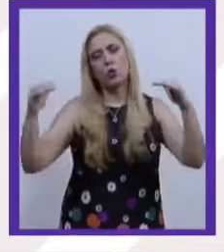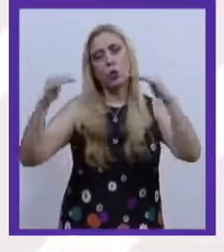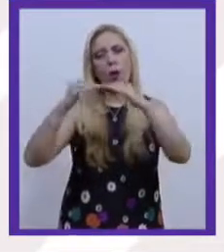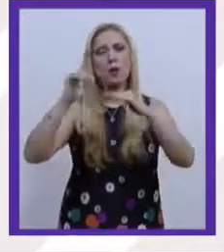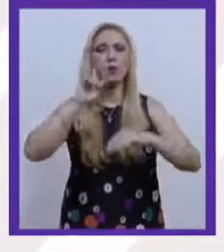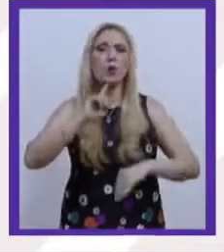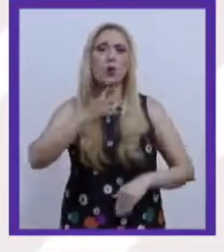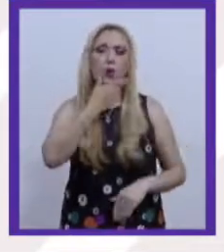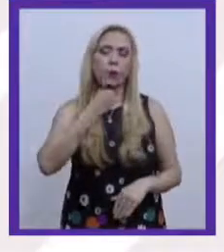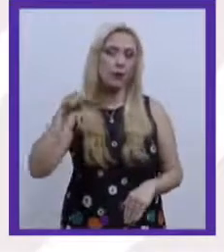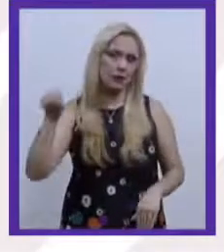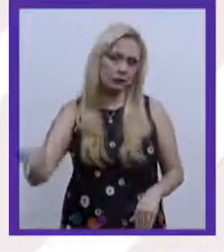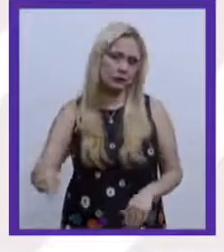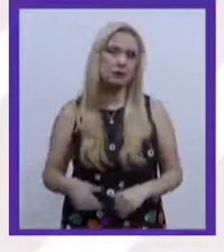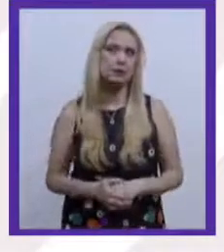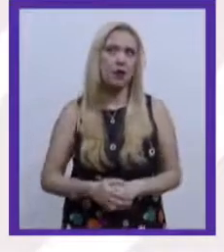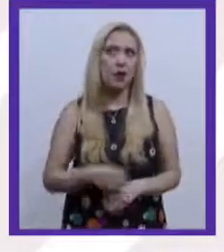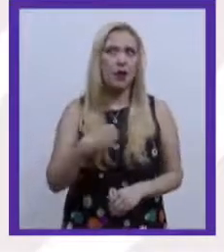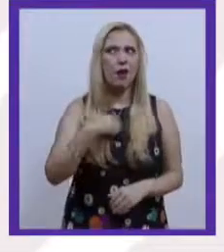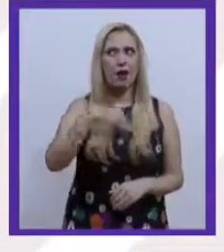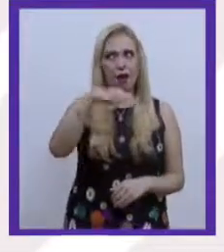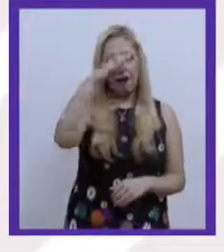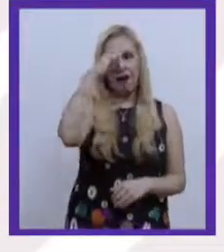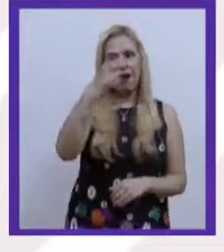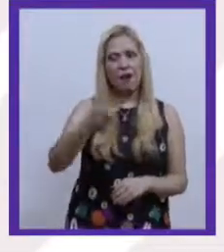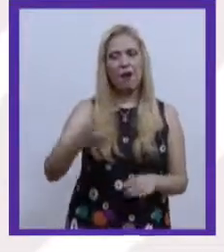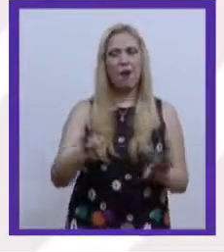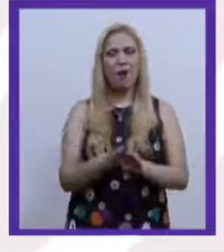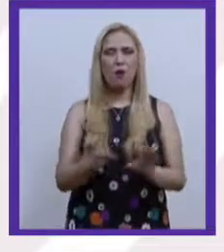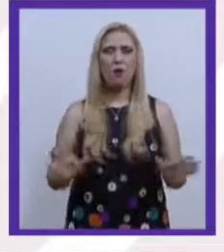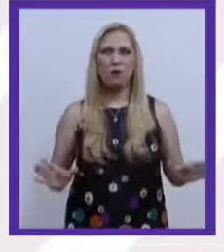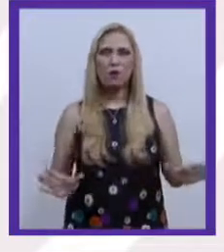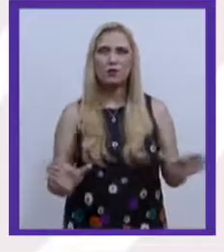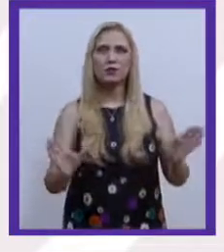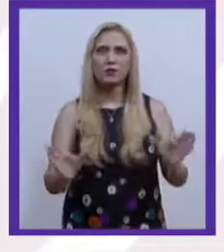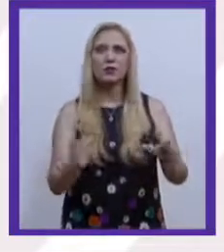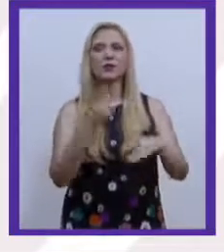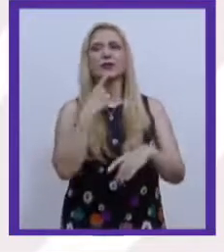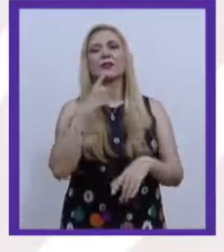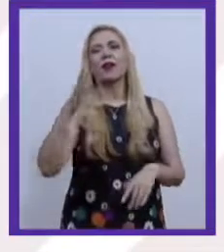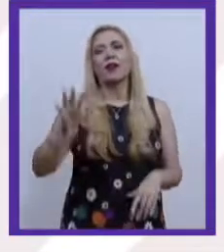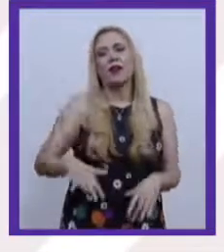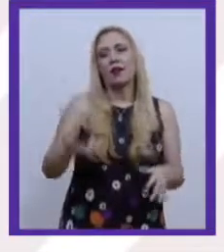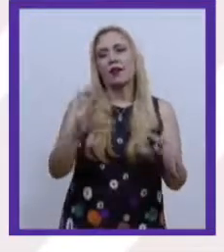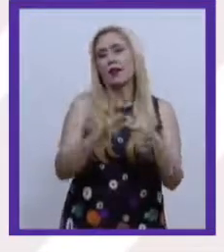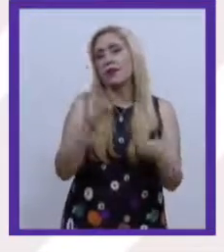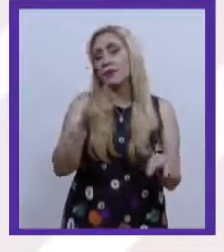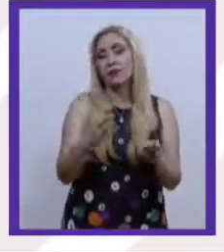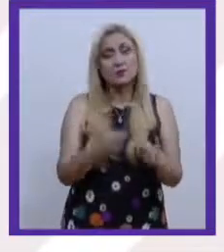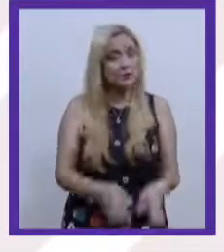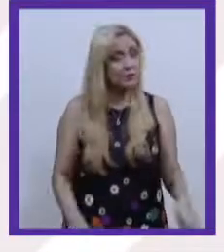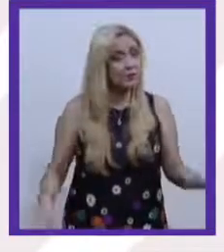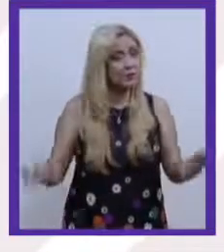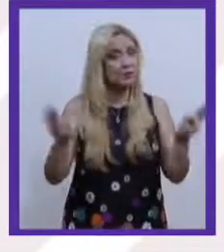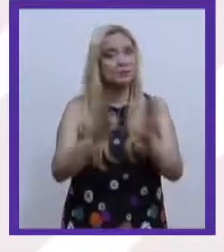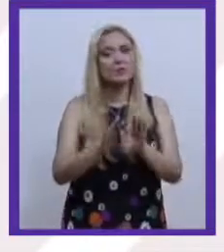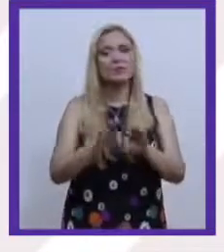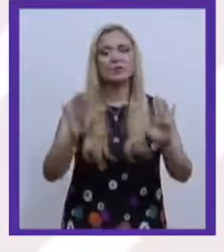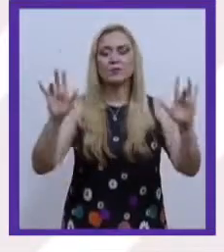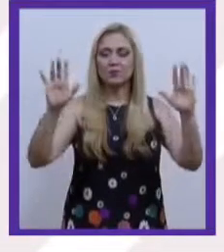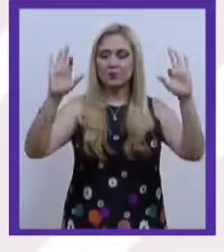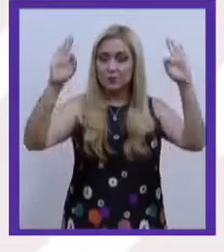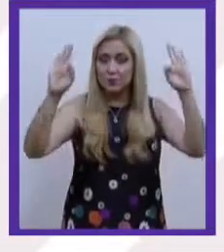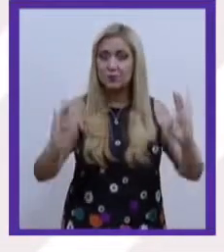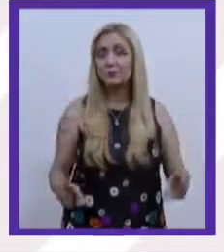Muchas gracias. Sí, me parecía interesante eso, sobre todo por el empuje, ¿no? Y algo que menciona que me parece que es fundamental, la paridad en